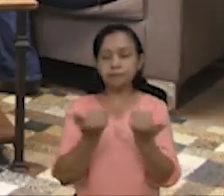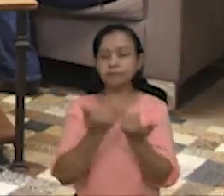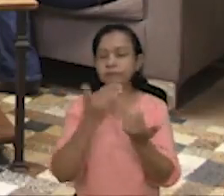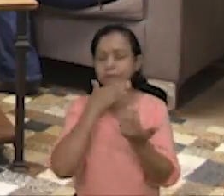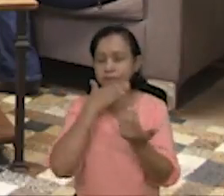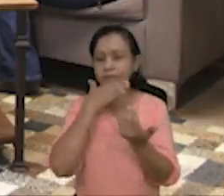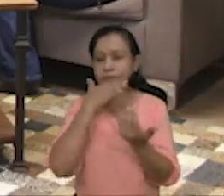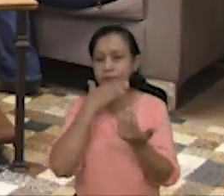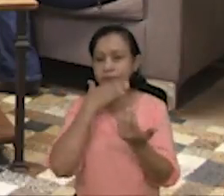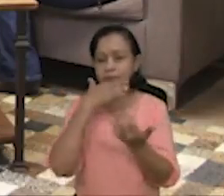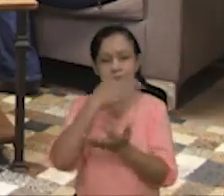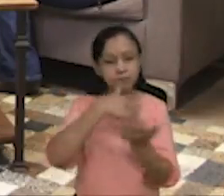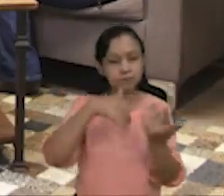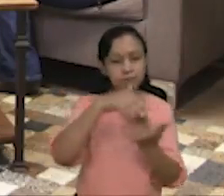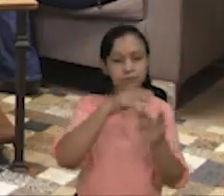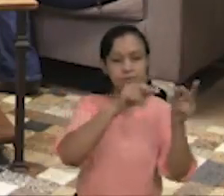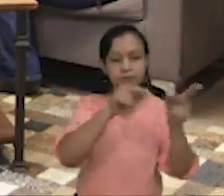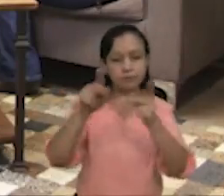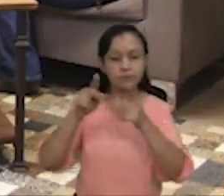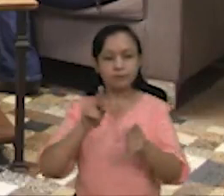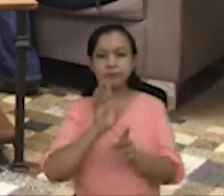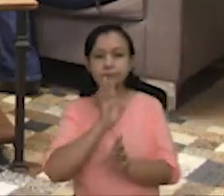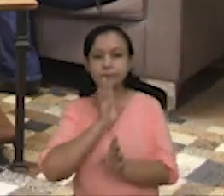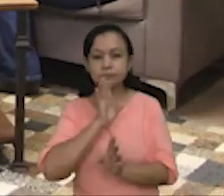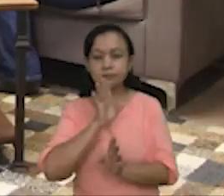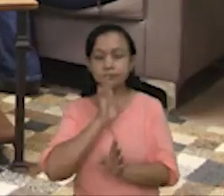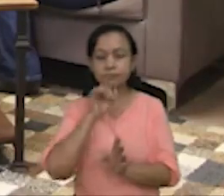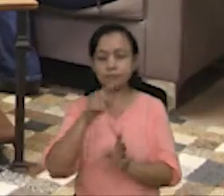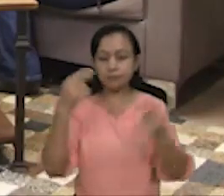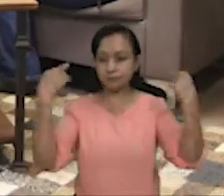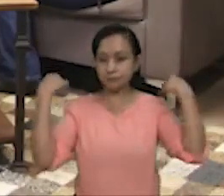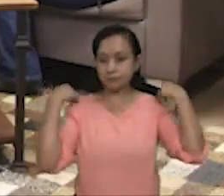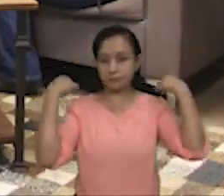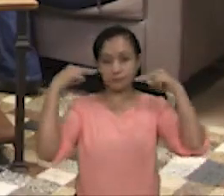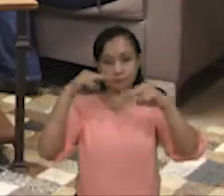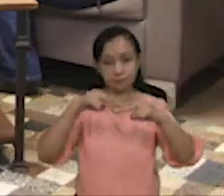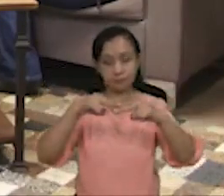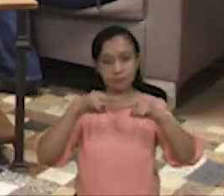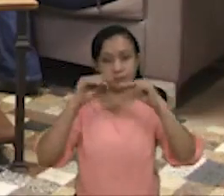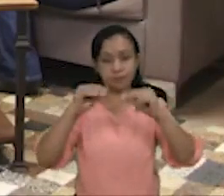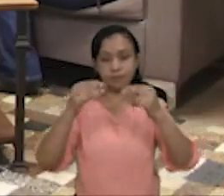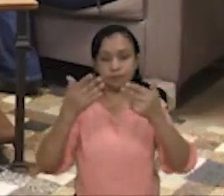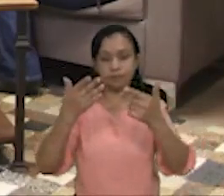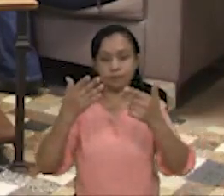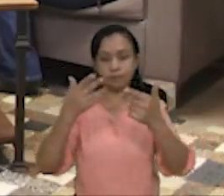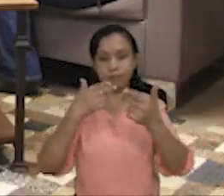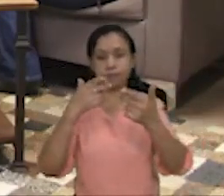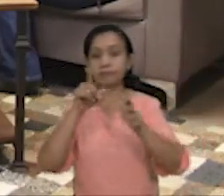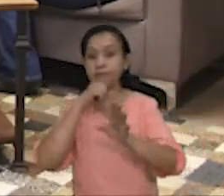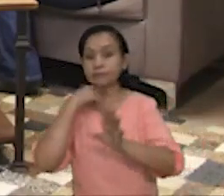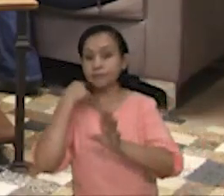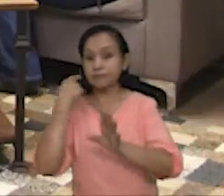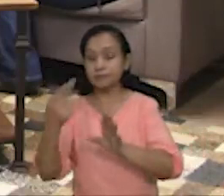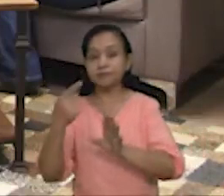siempre entre la apuesta que se hace desde lo académico y la práctica, y el choque que hay entre